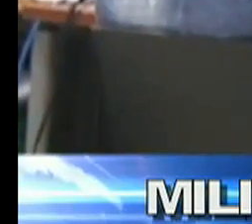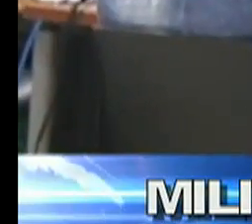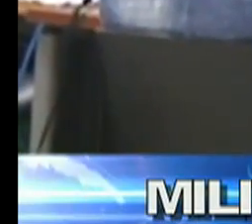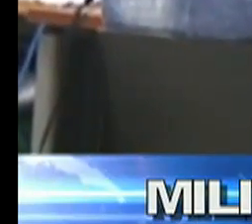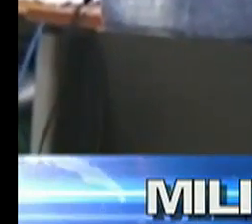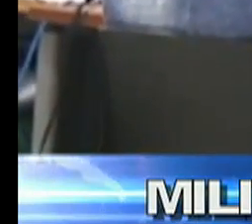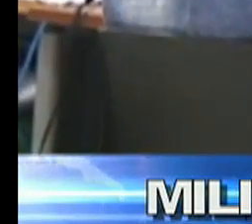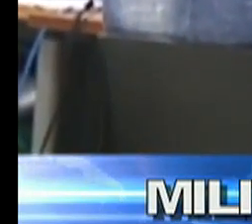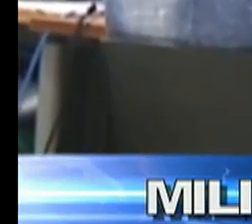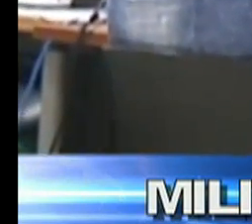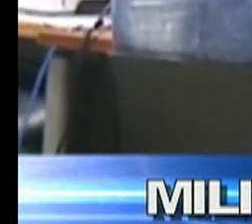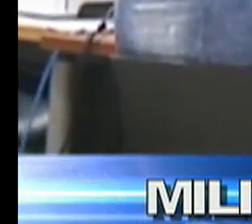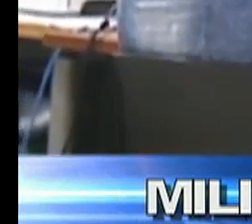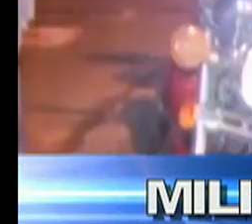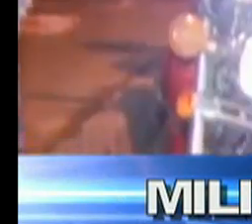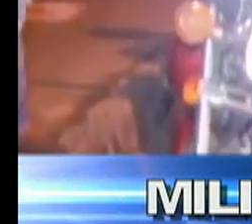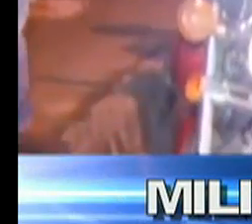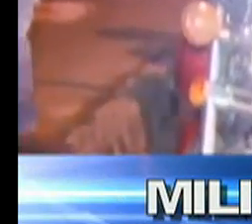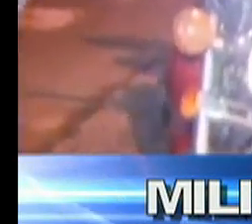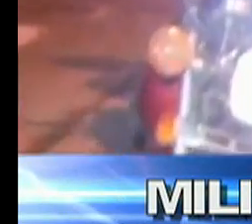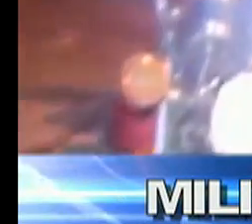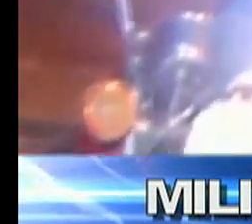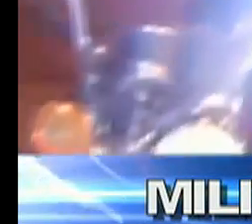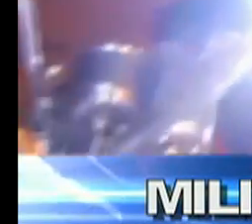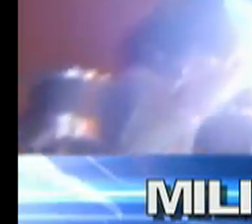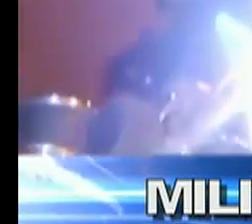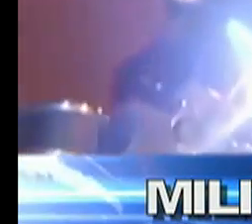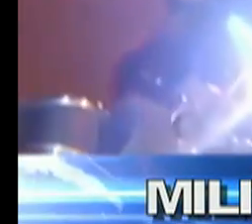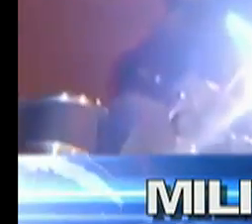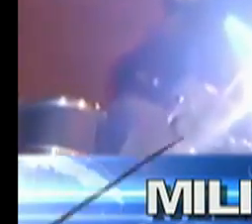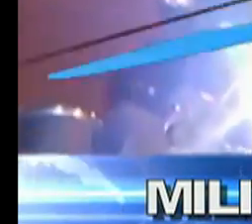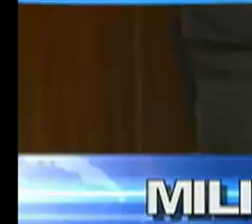de Seguridad desarrollado en Guayaquil.